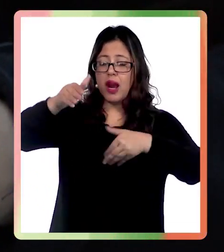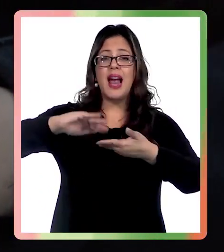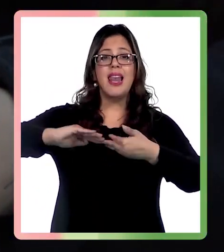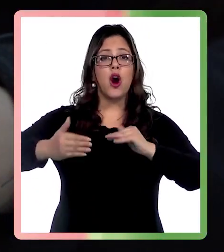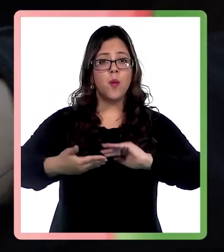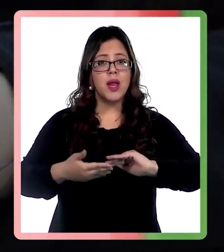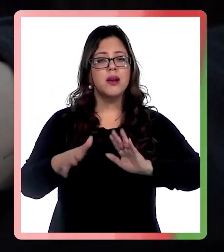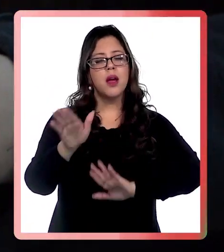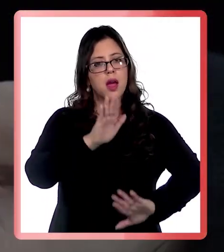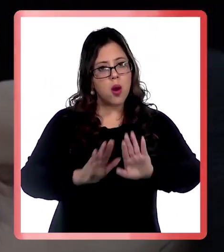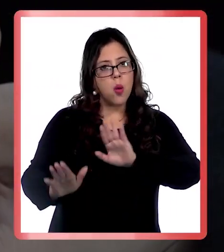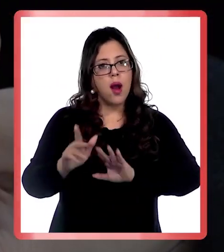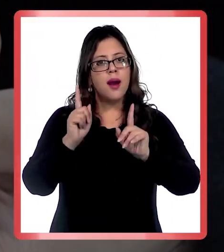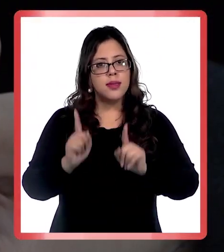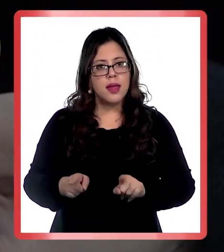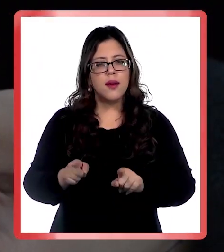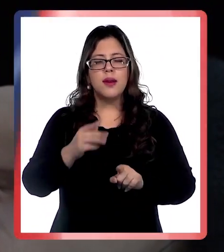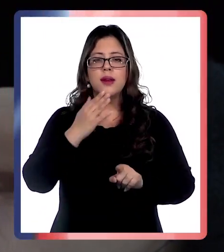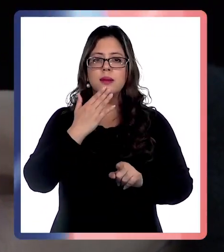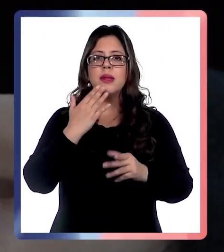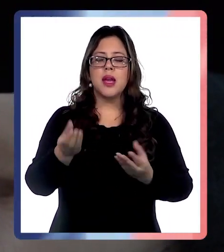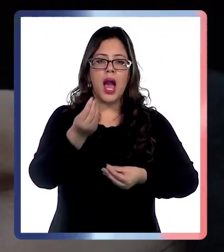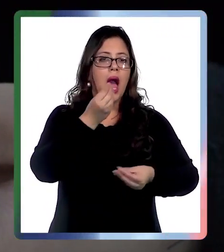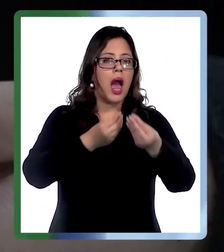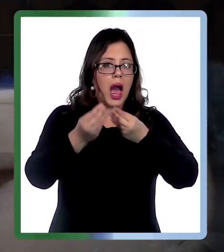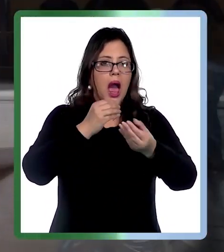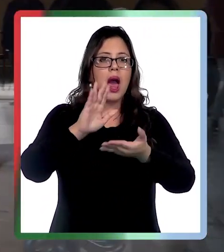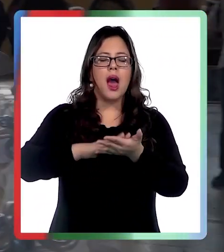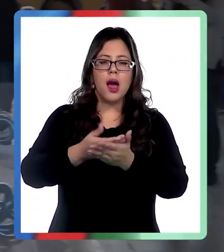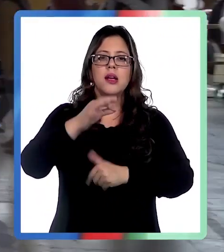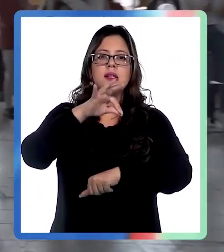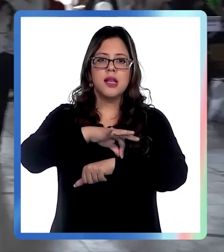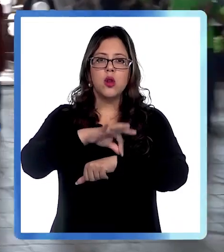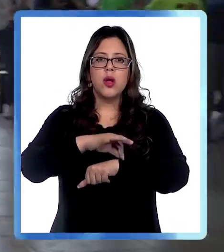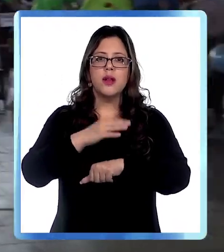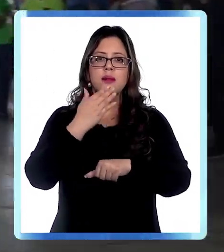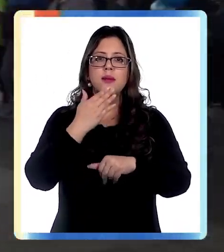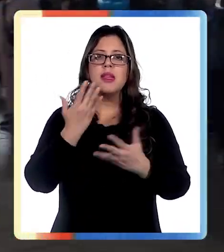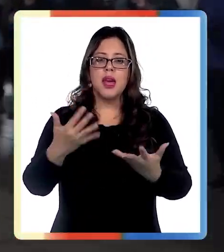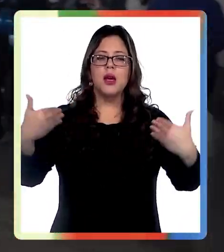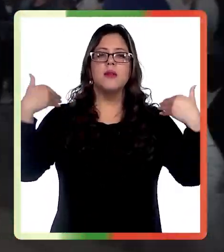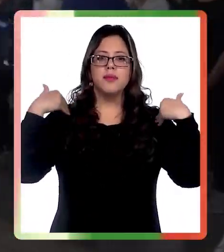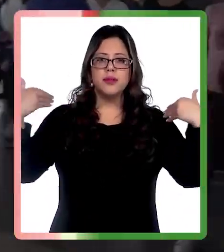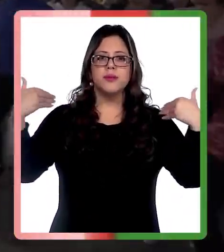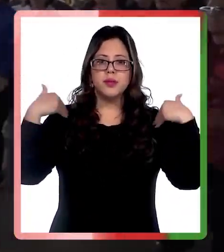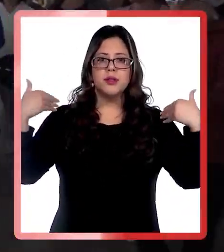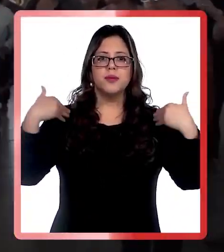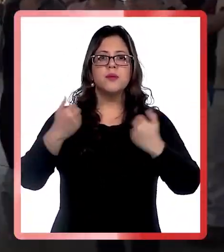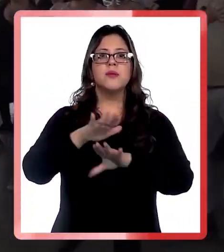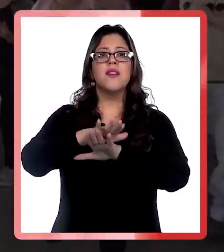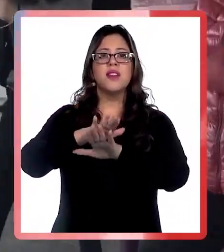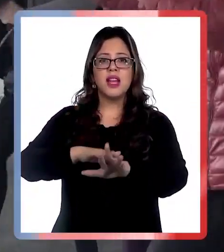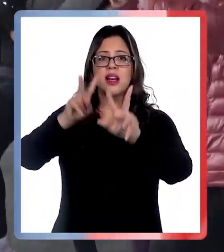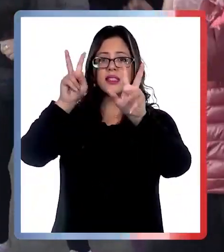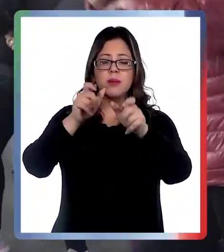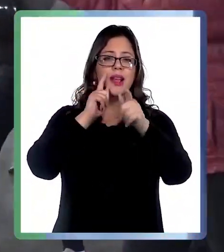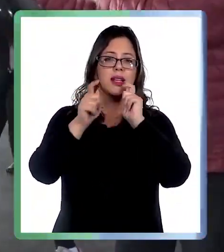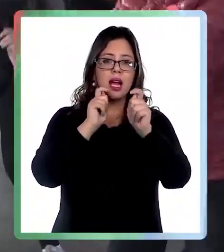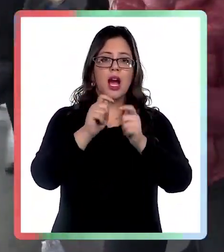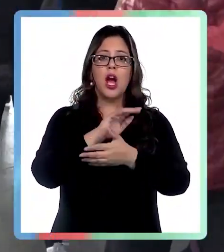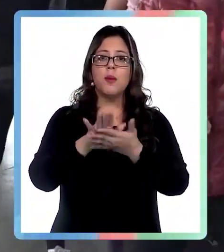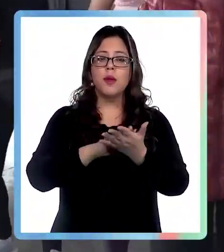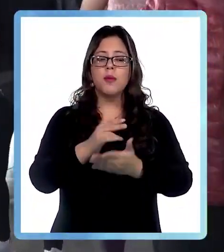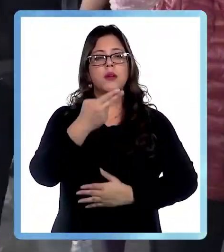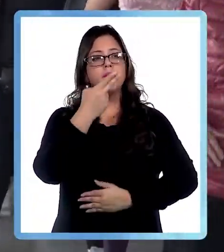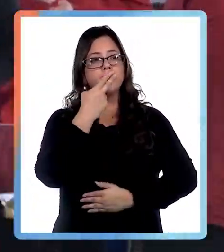controles el llamado a la comunidad es a cuidarse a mantener una alimentación saludable practicar actividad física